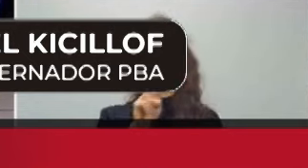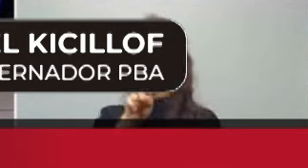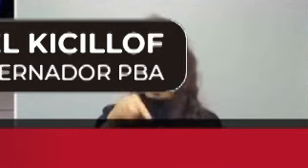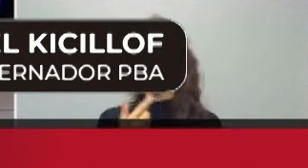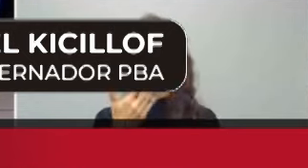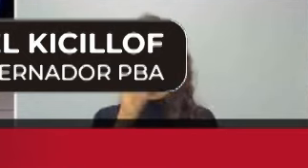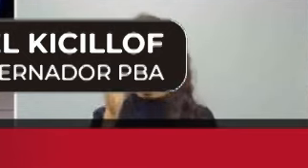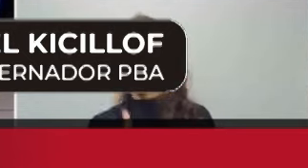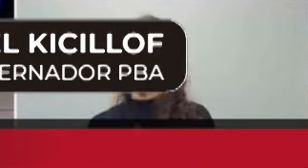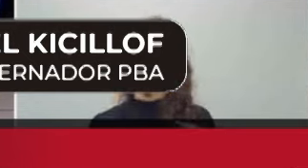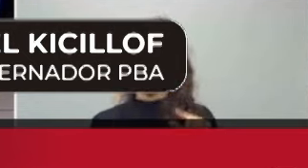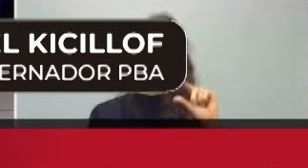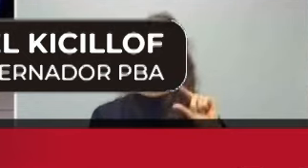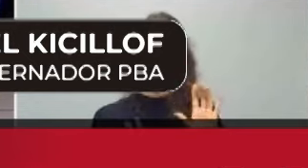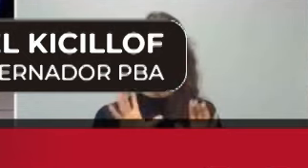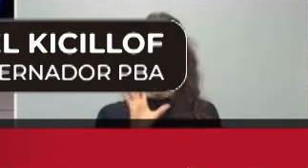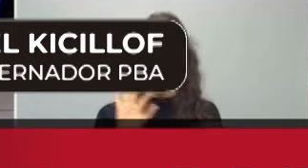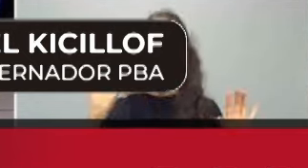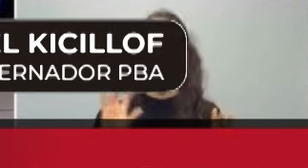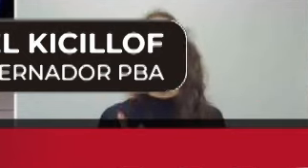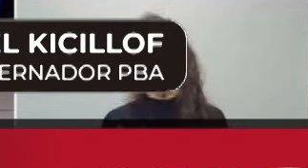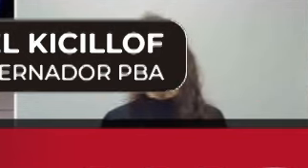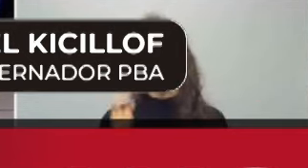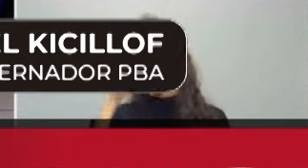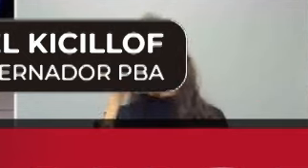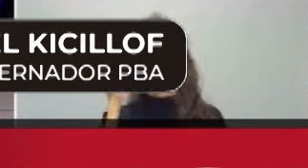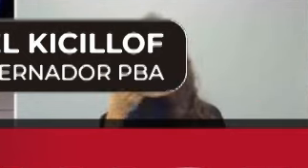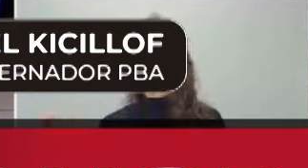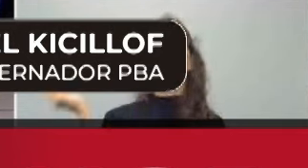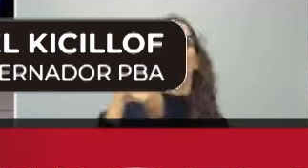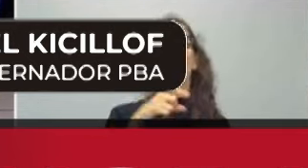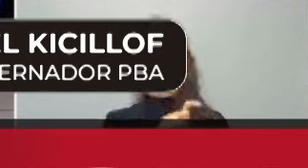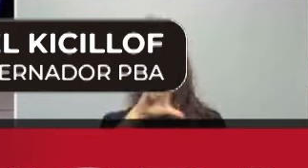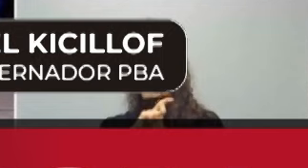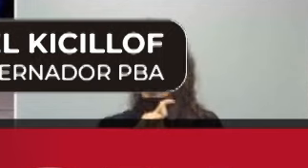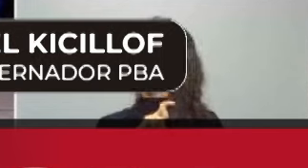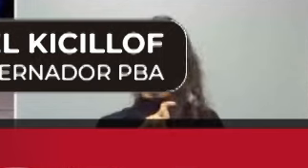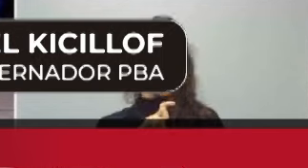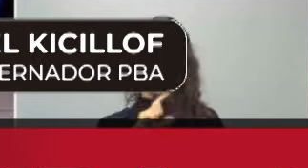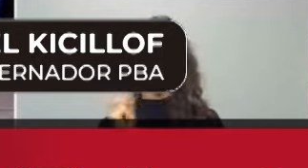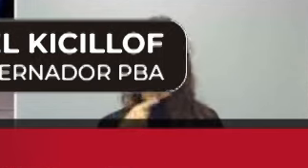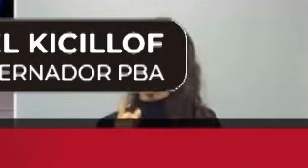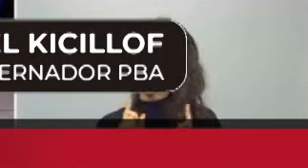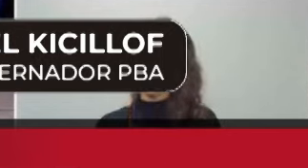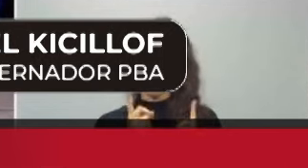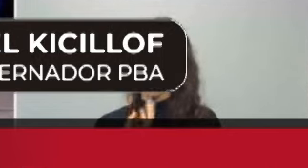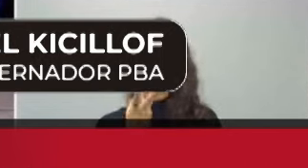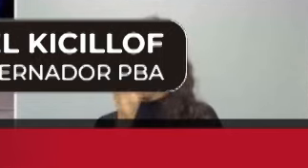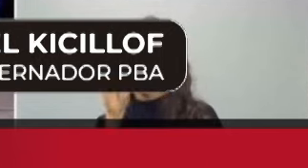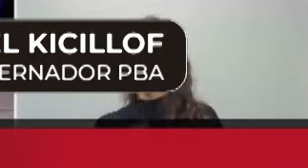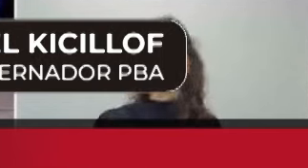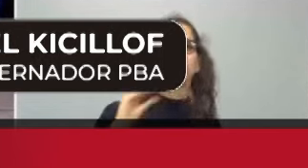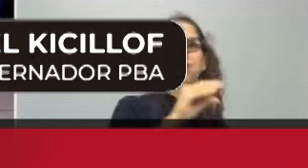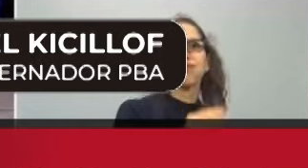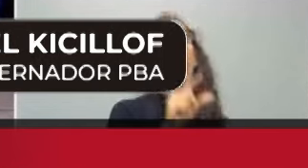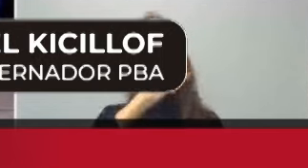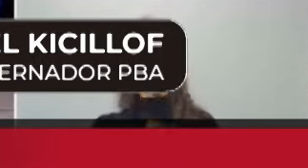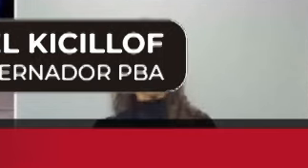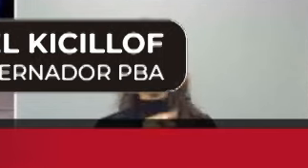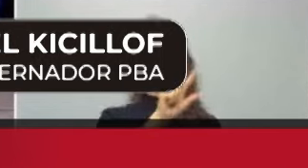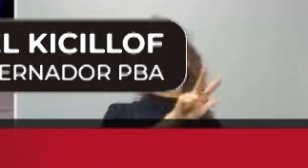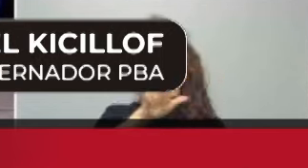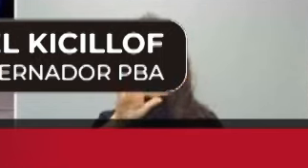22,5% aproximadamente. No es que recibimos 10% más, aportando el 40, no es que recibimos el 30, el 35,